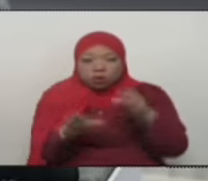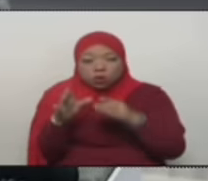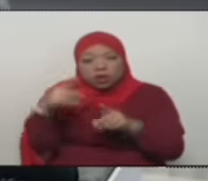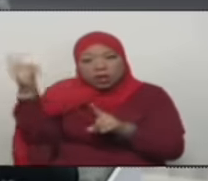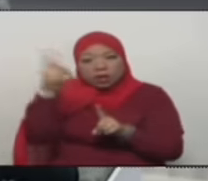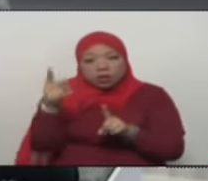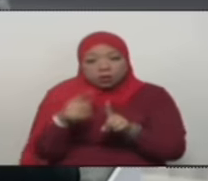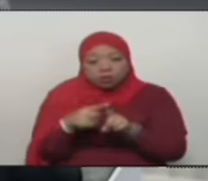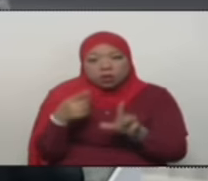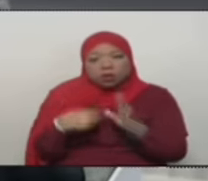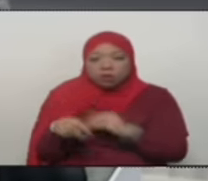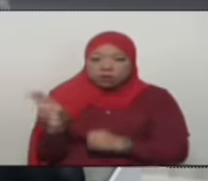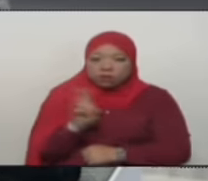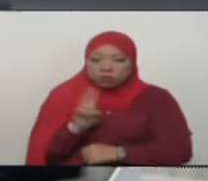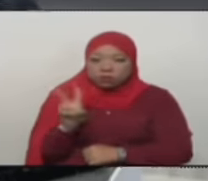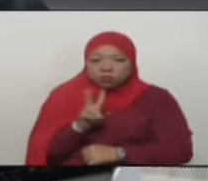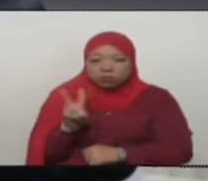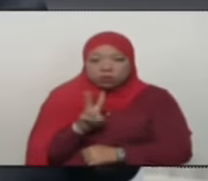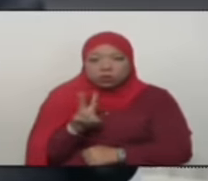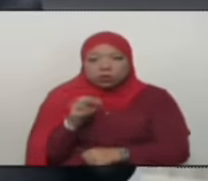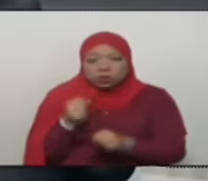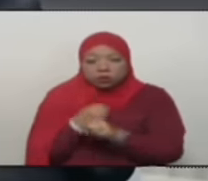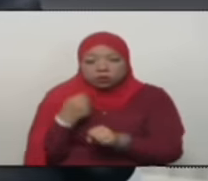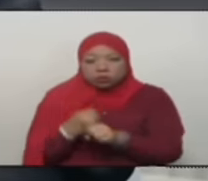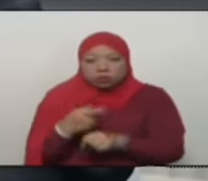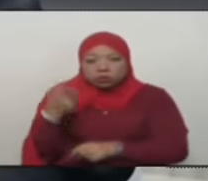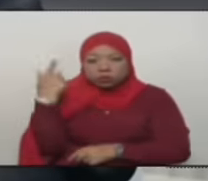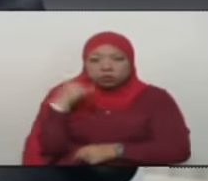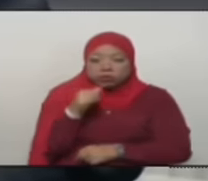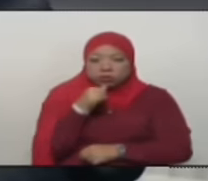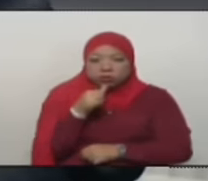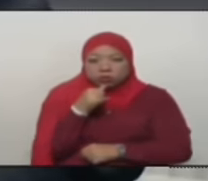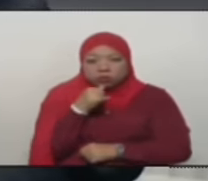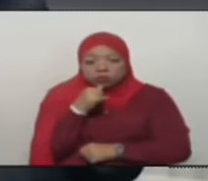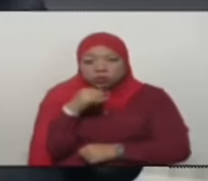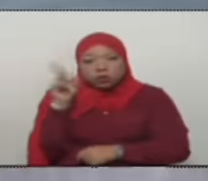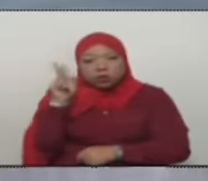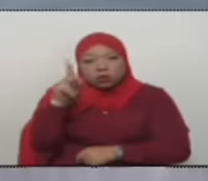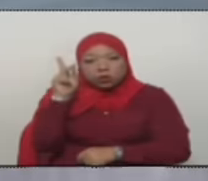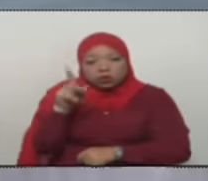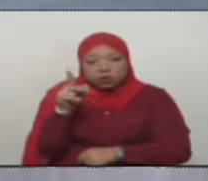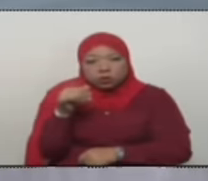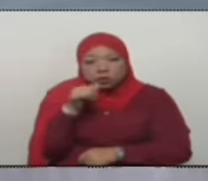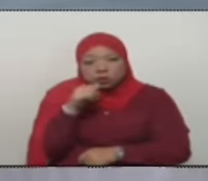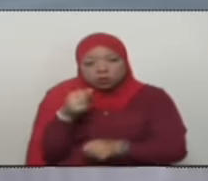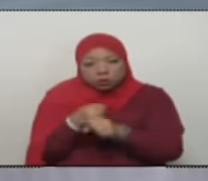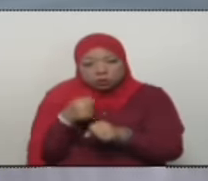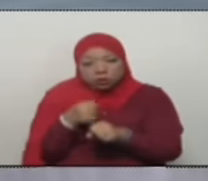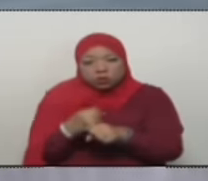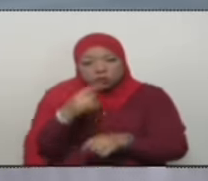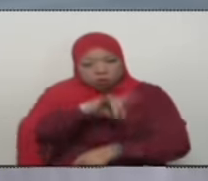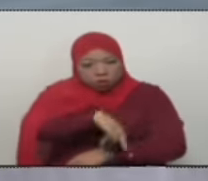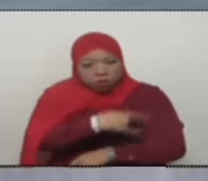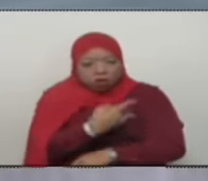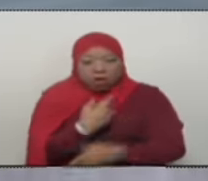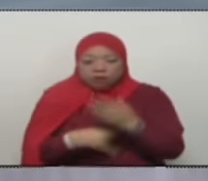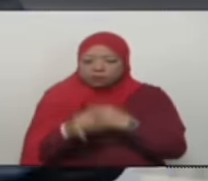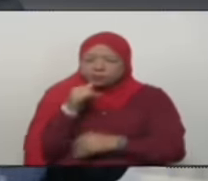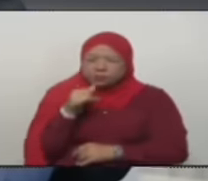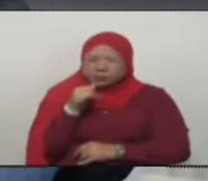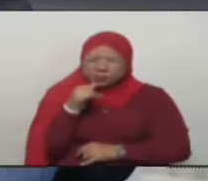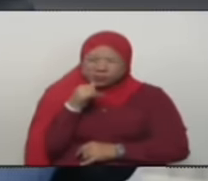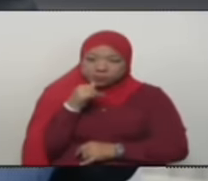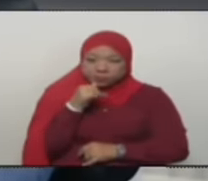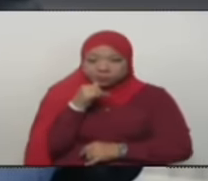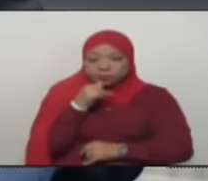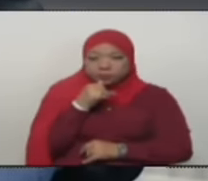estadísticas de Venezuela. Es decir, aparecieron al día siguiente profesores como Francis Fukuyama de la Universidad de Stanford, lanzó